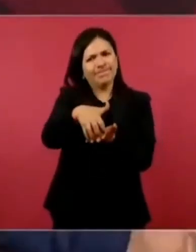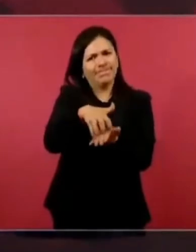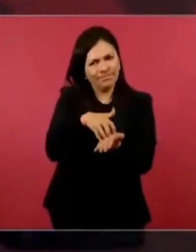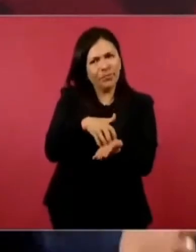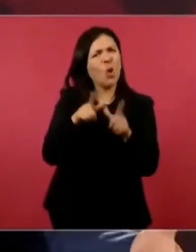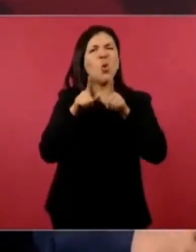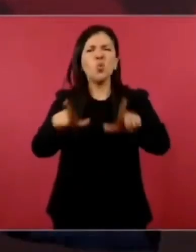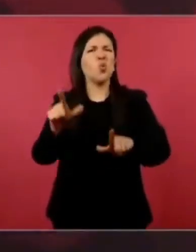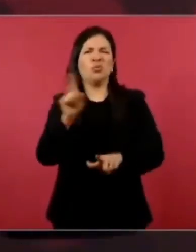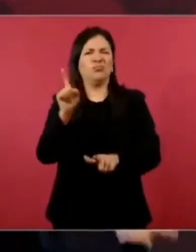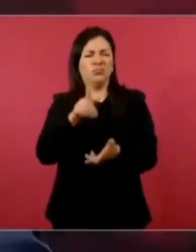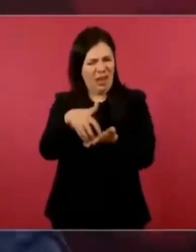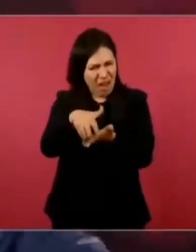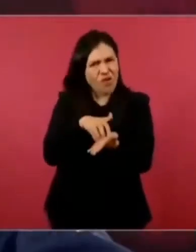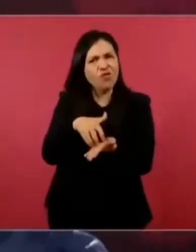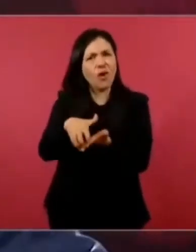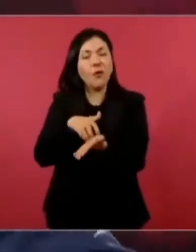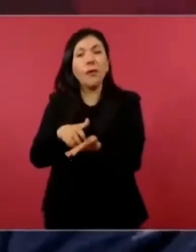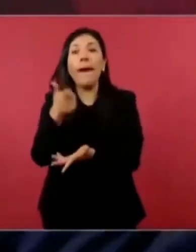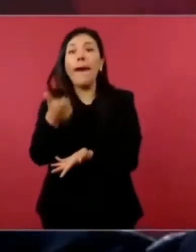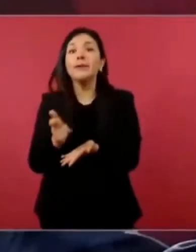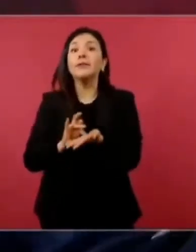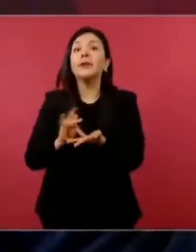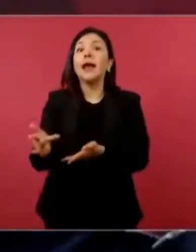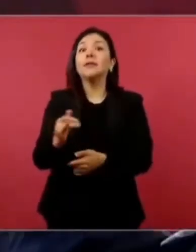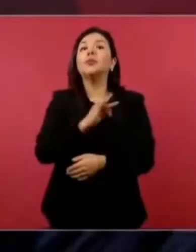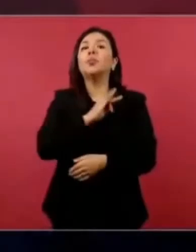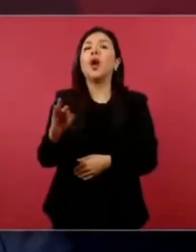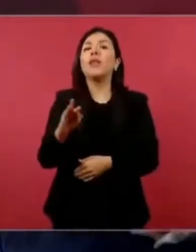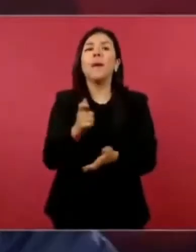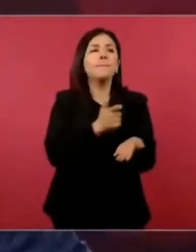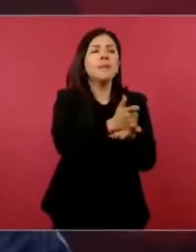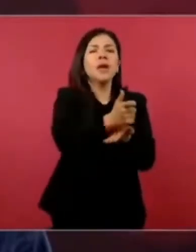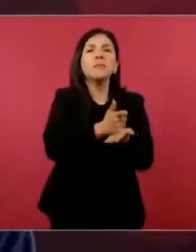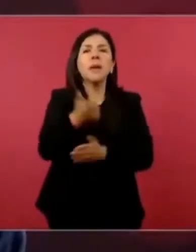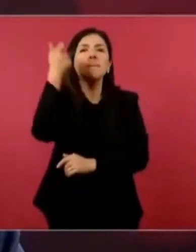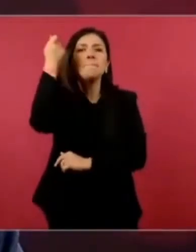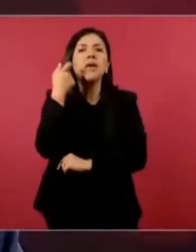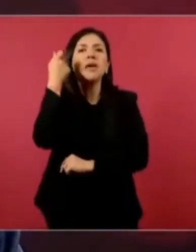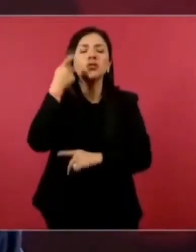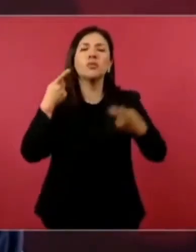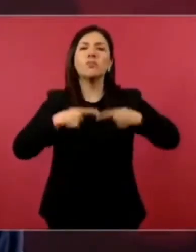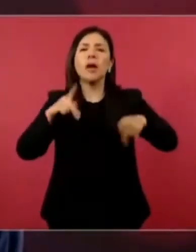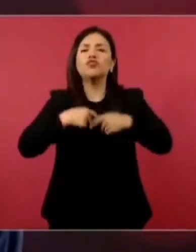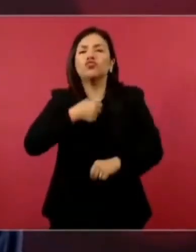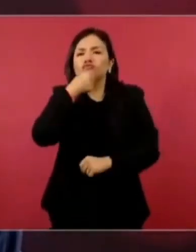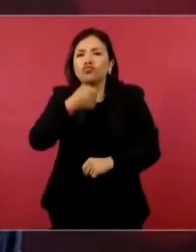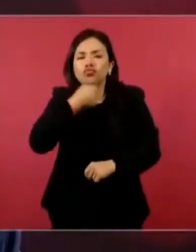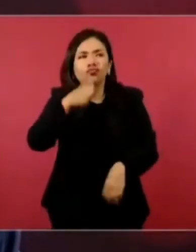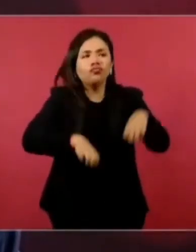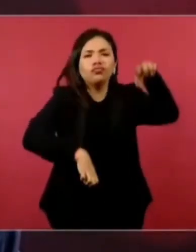permitieron dar pensión a todos los adultos mayores,